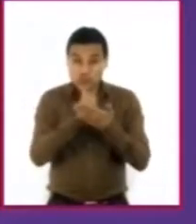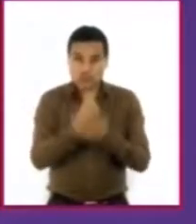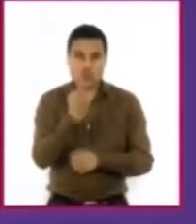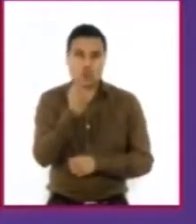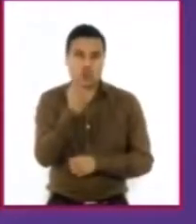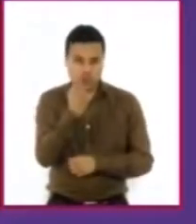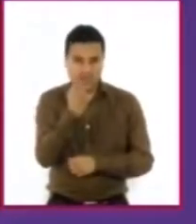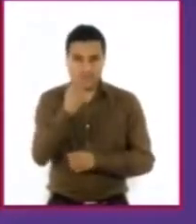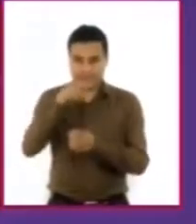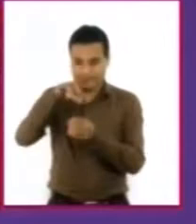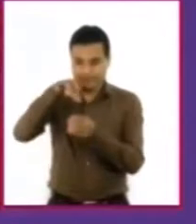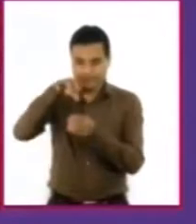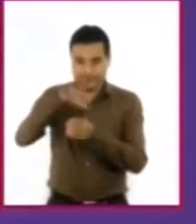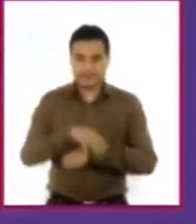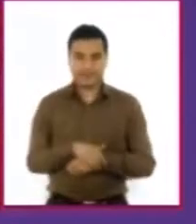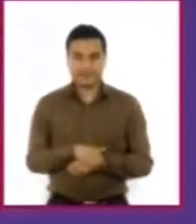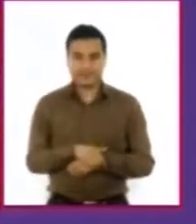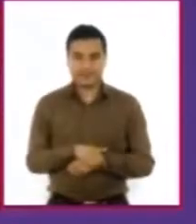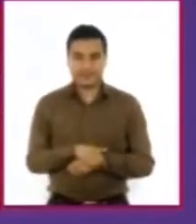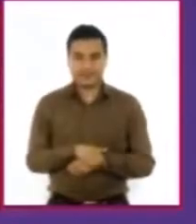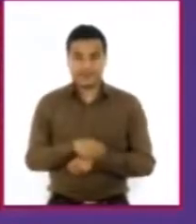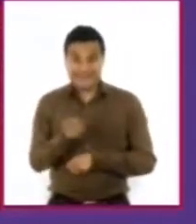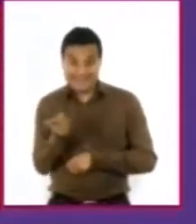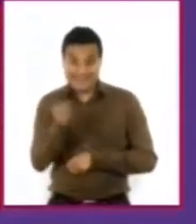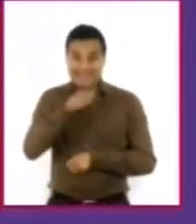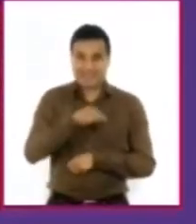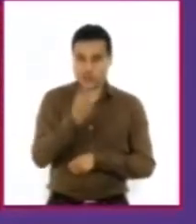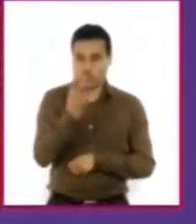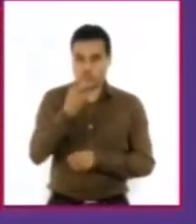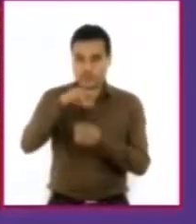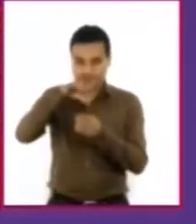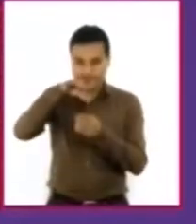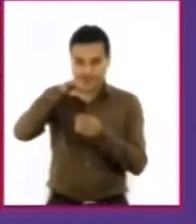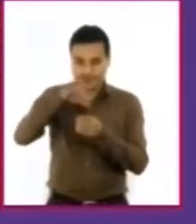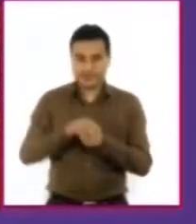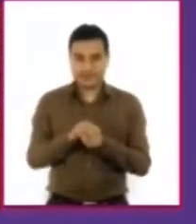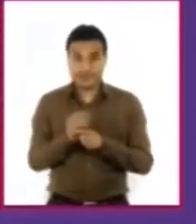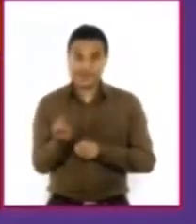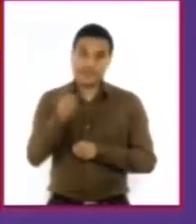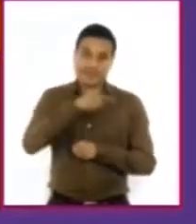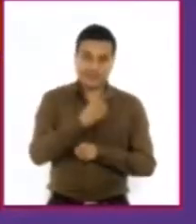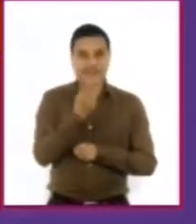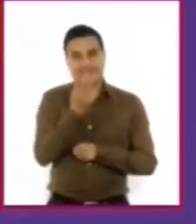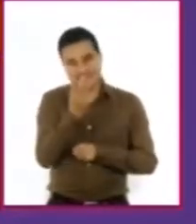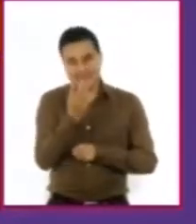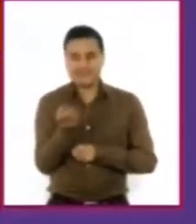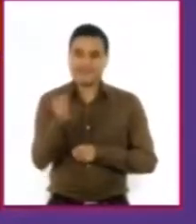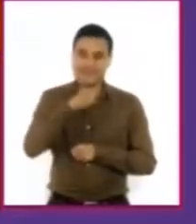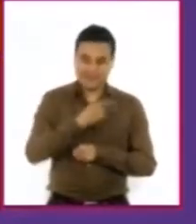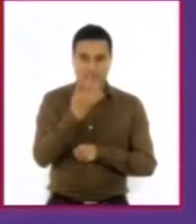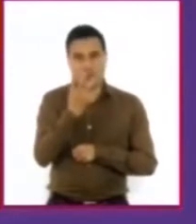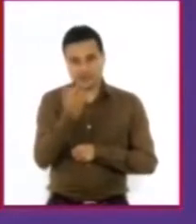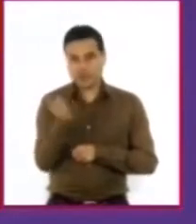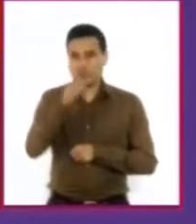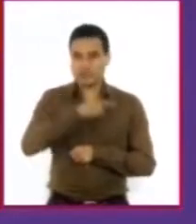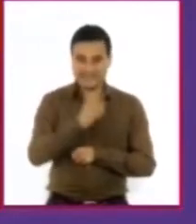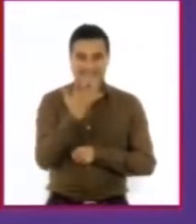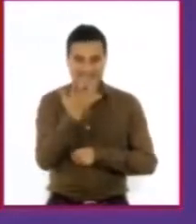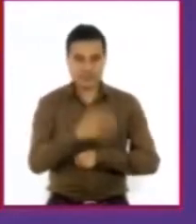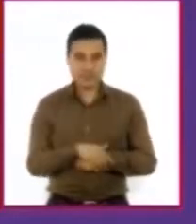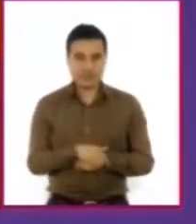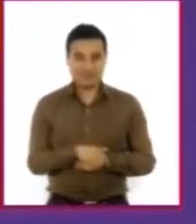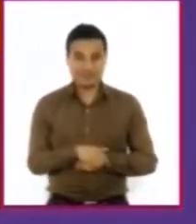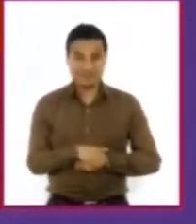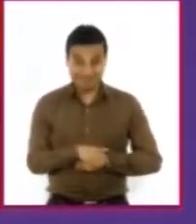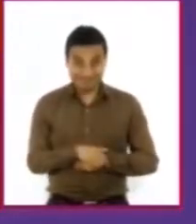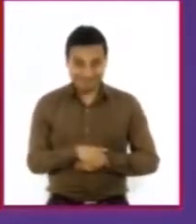perfume. 2 al siguiente, hasta llegar a 5 gotas de perfume al agua que tiene